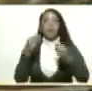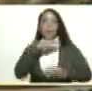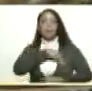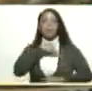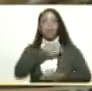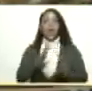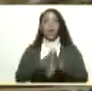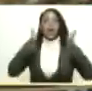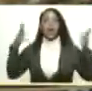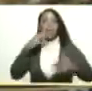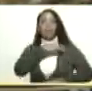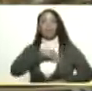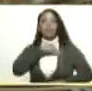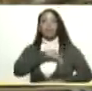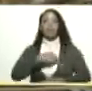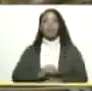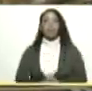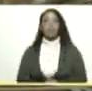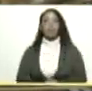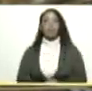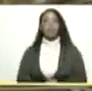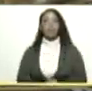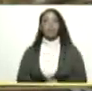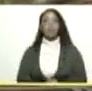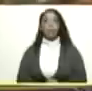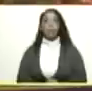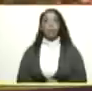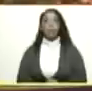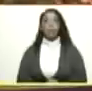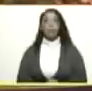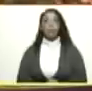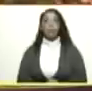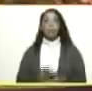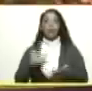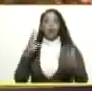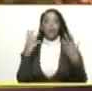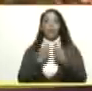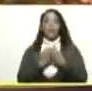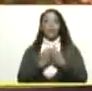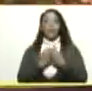Grandes Misiones. Compañero Francisco Ameliach,